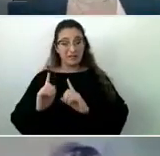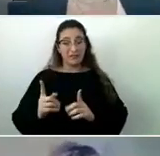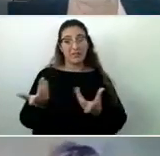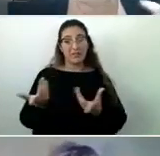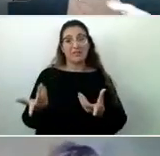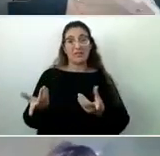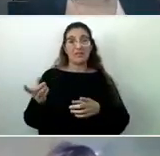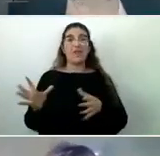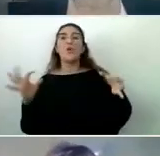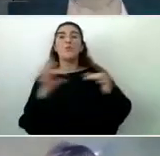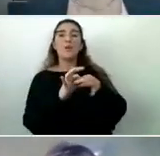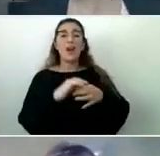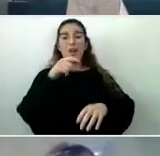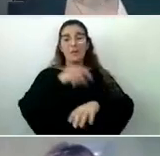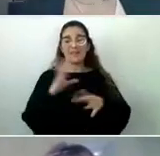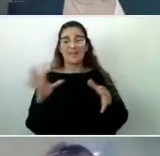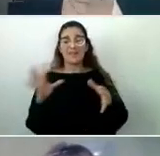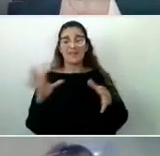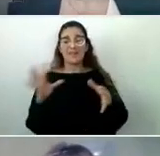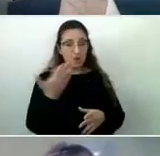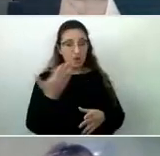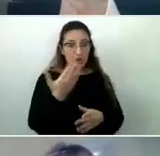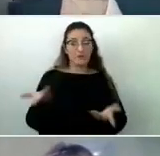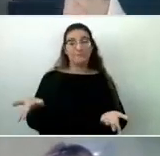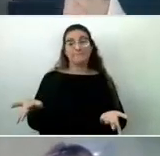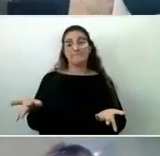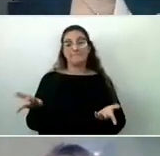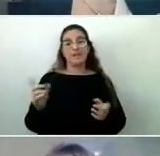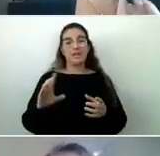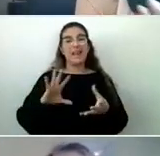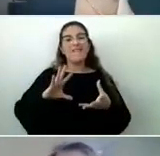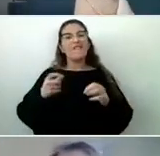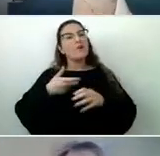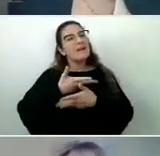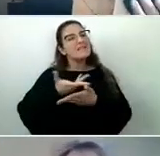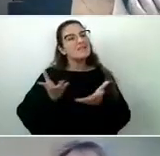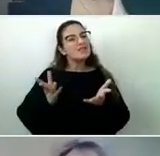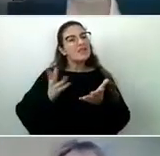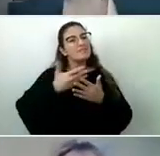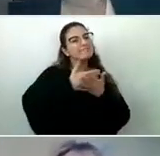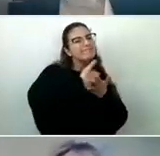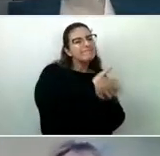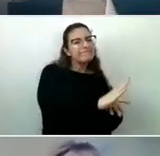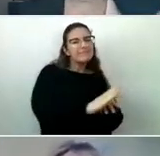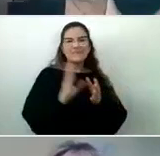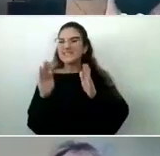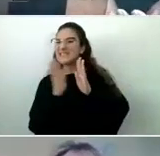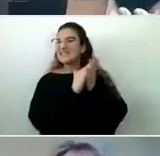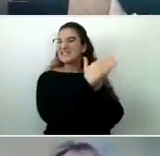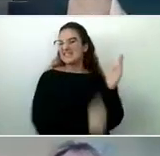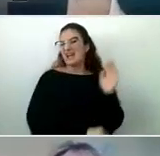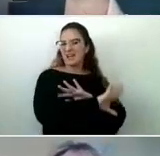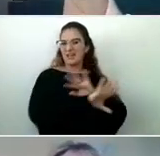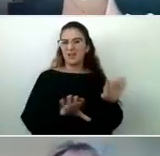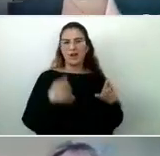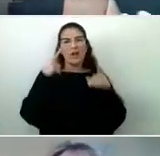prescripción, todo, todo, todo. Entonces, bueno, el modelo social destierra todo eso y apunta a otras